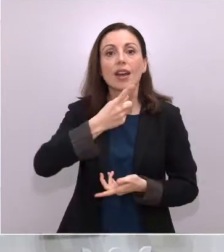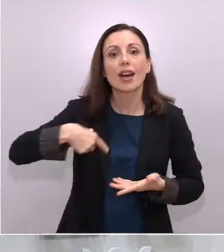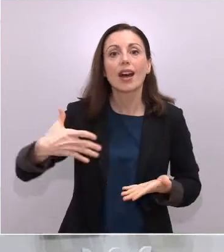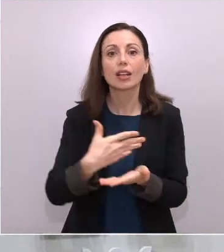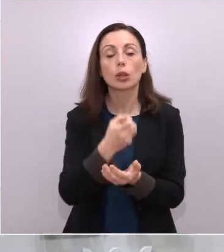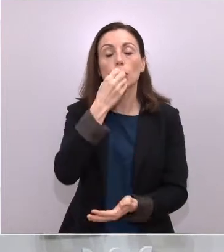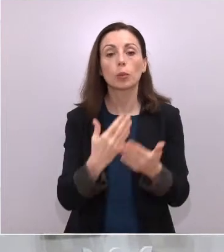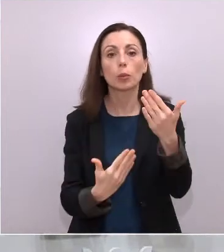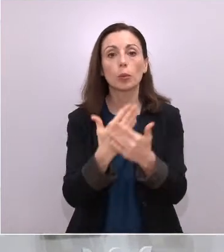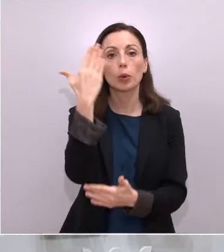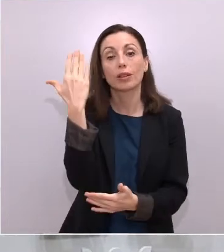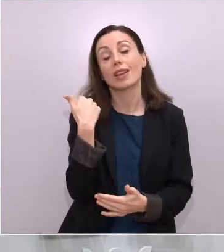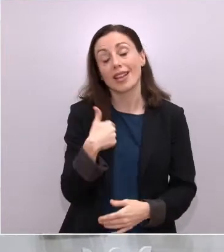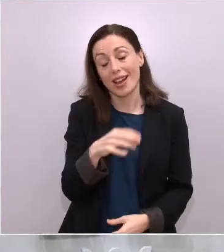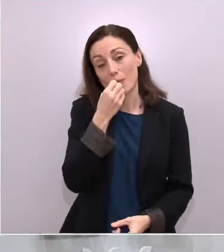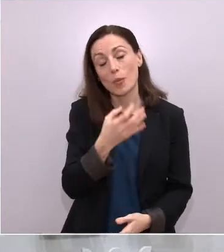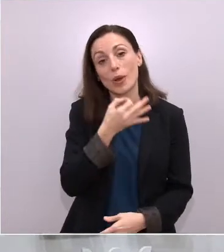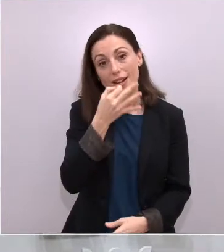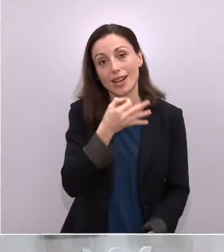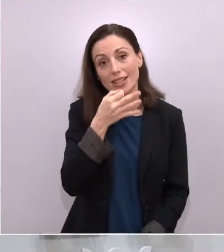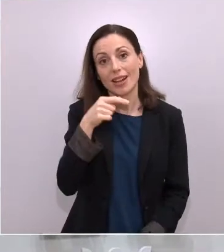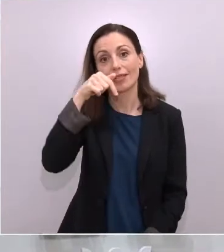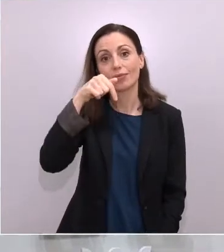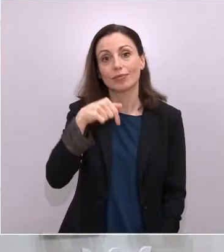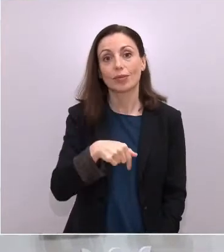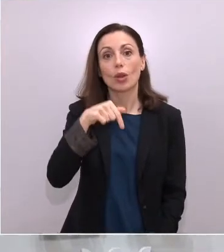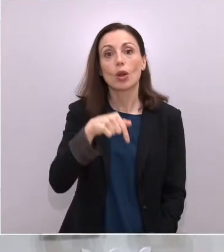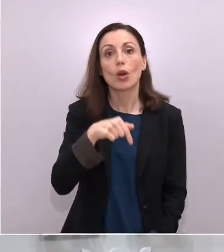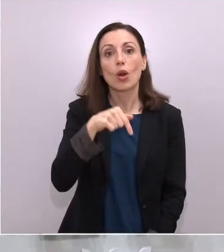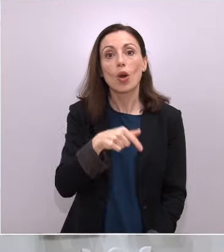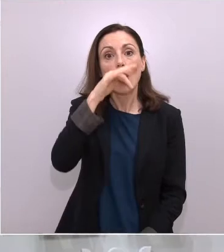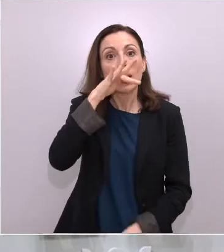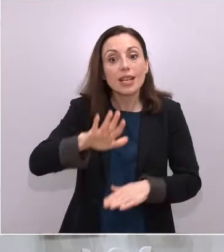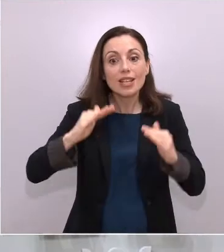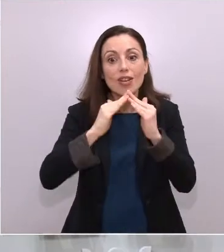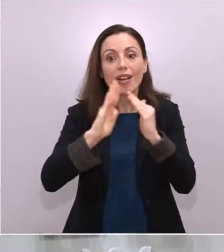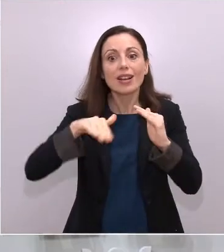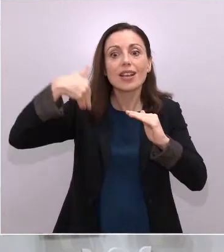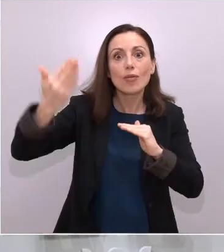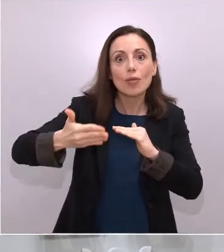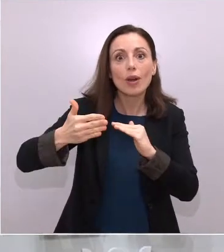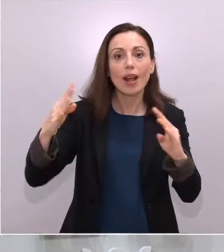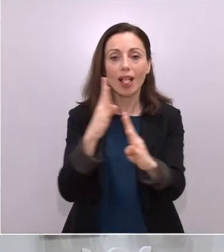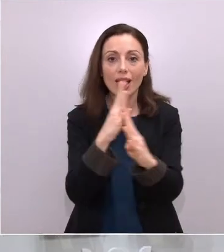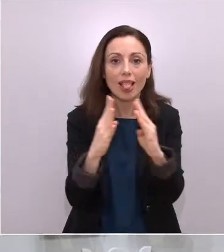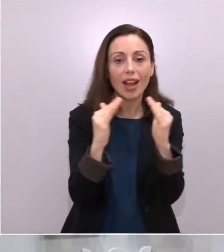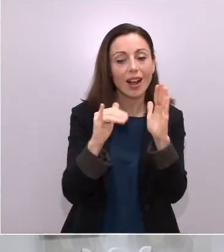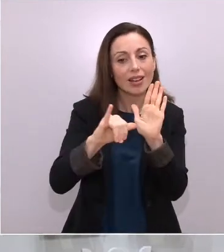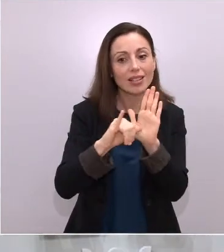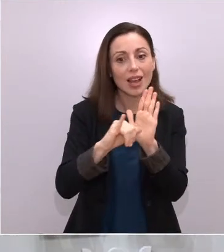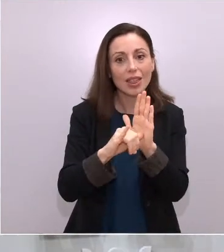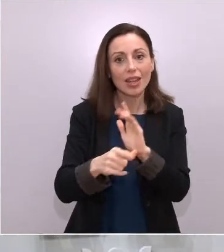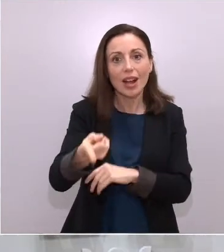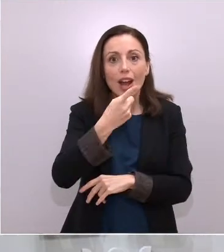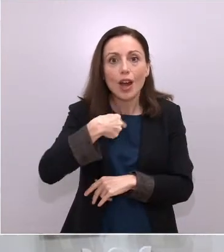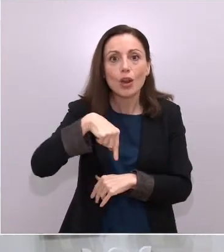Buenos días, ya buenas tardes. Hoy con la salida de los niños para poder pasear cerca de casa, estamos sin duda más cerca